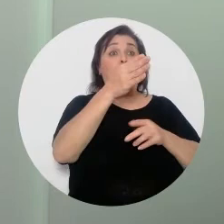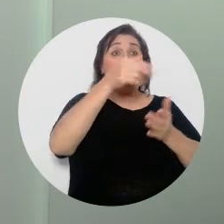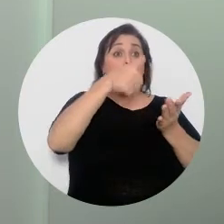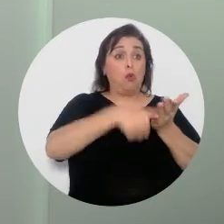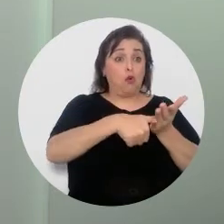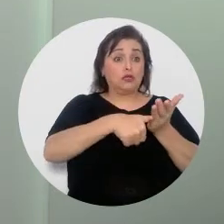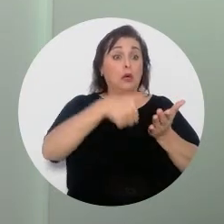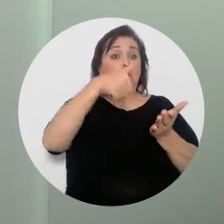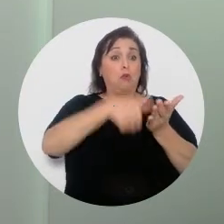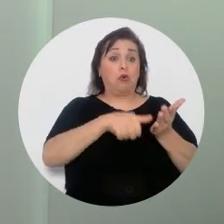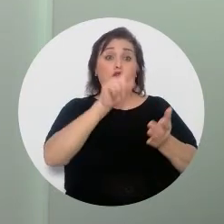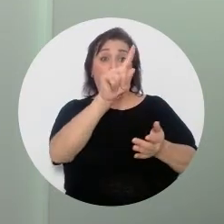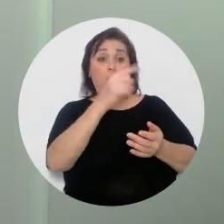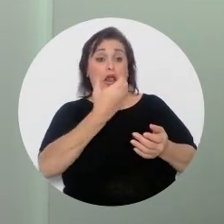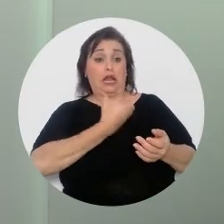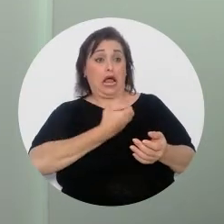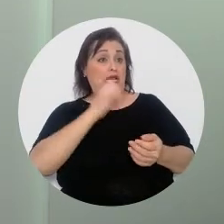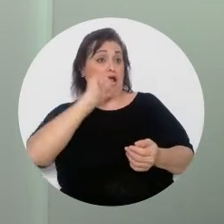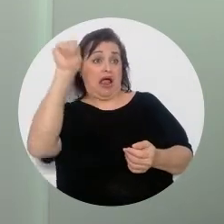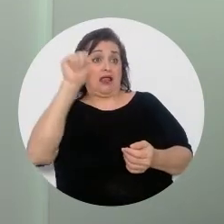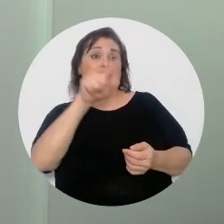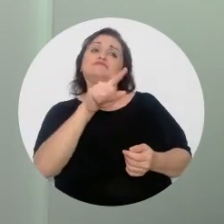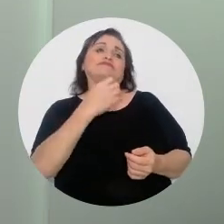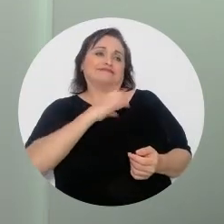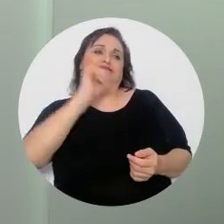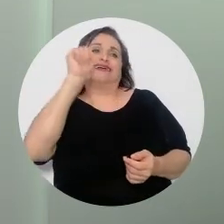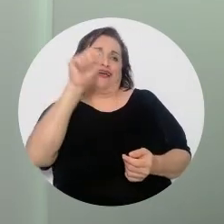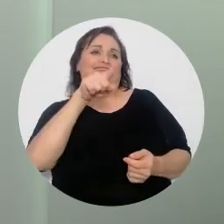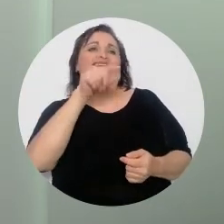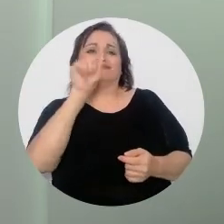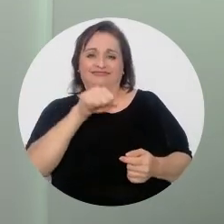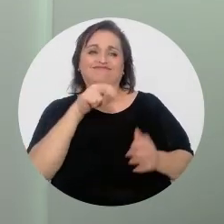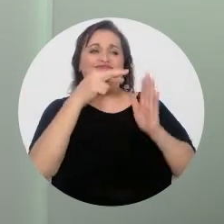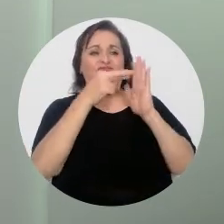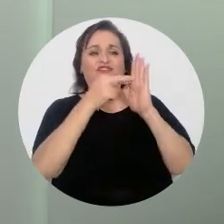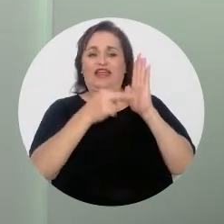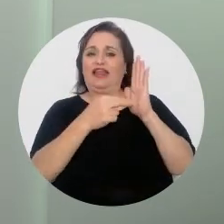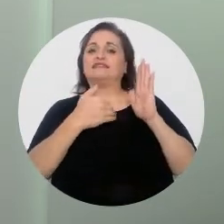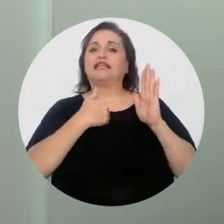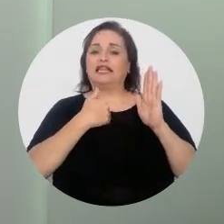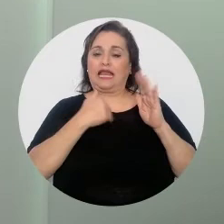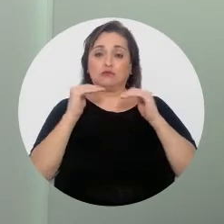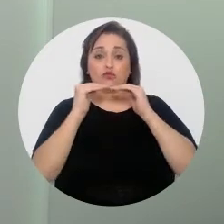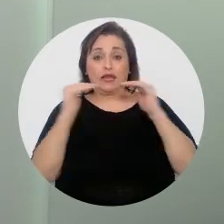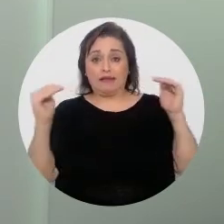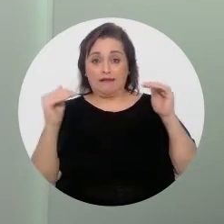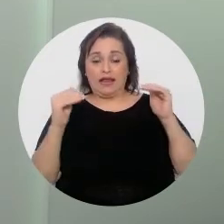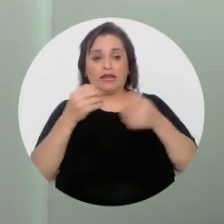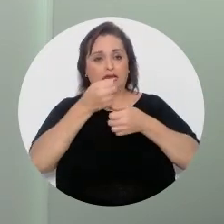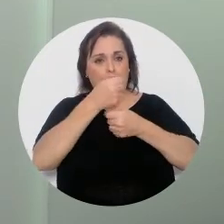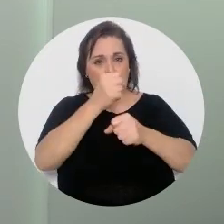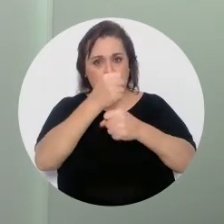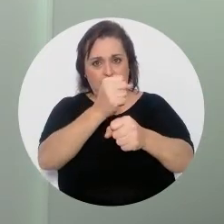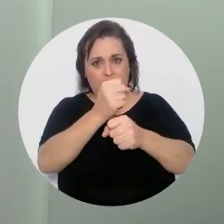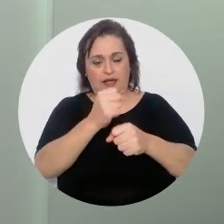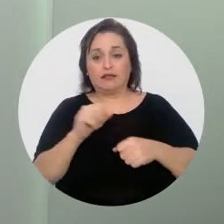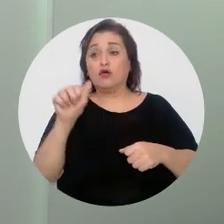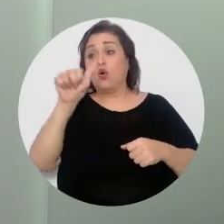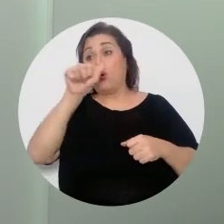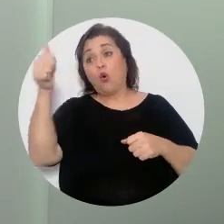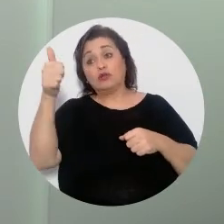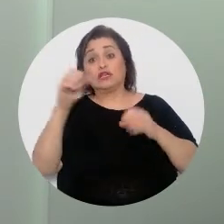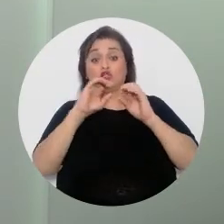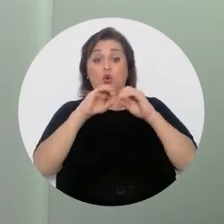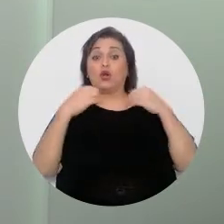una persona va a votar y esa persona vota por ese alcalde, ¿gana el puesto? Sí, gana el puesto. Esas son las reglas que tenemos a nivel local.